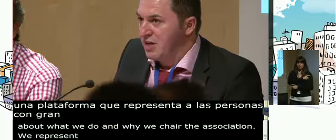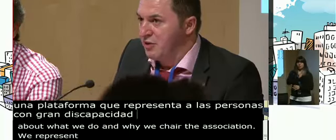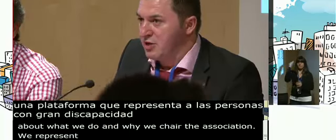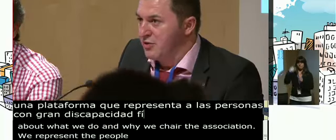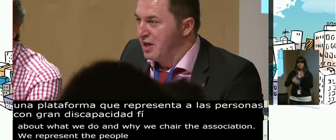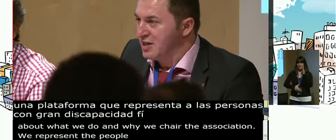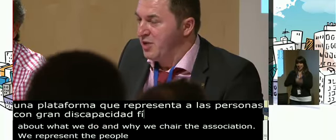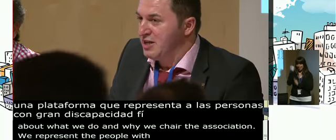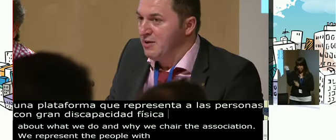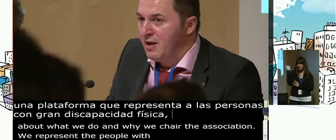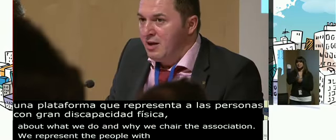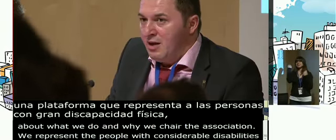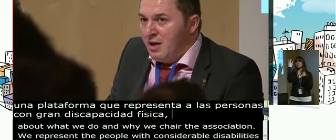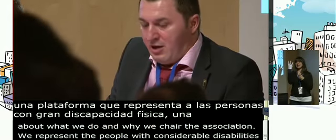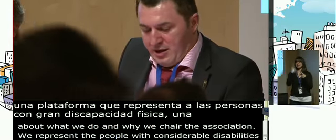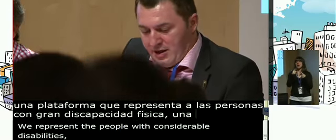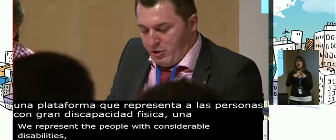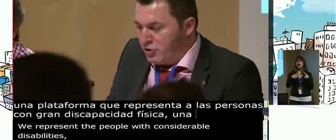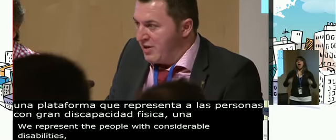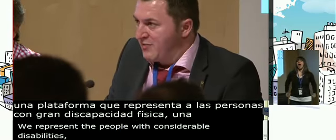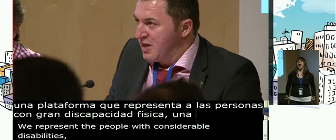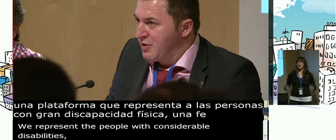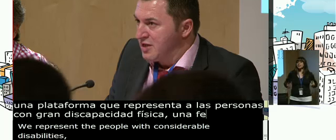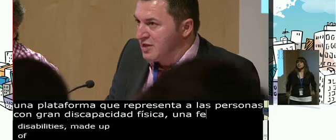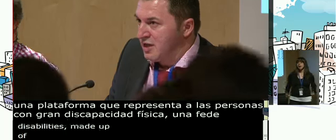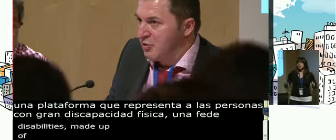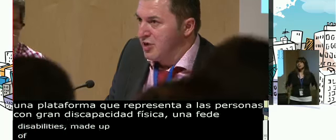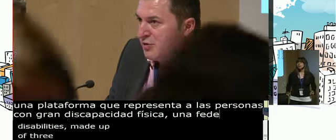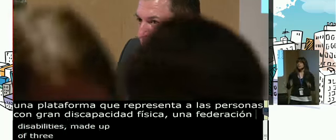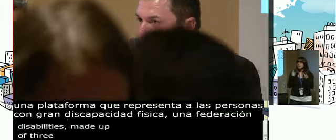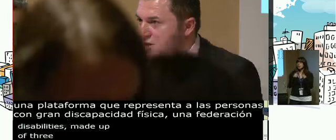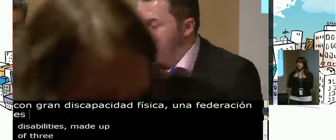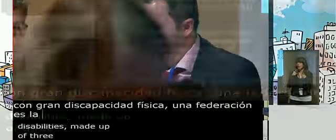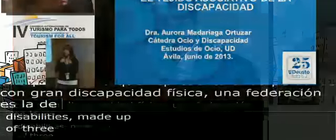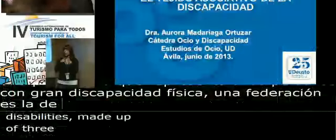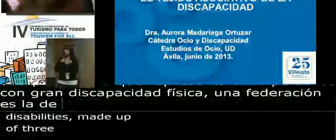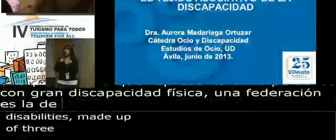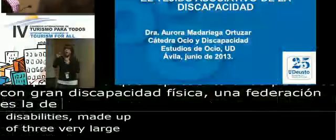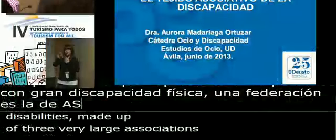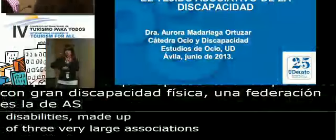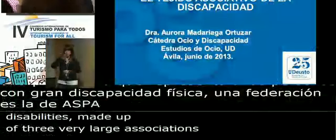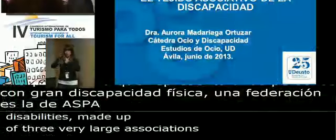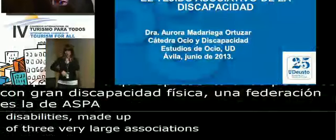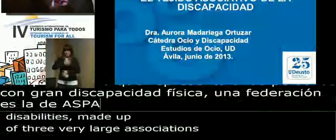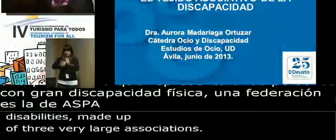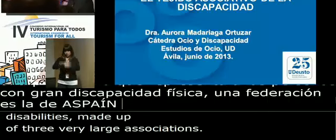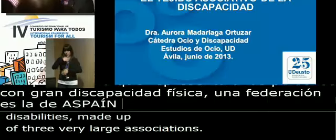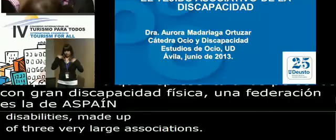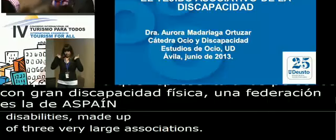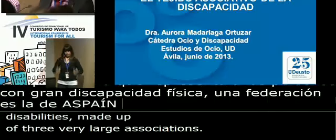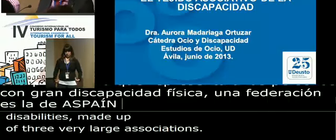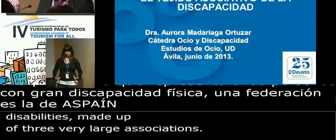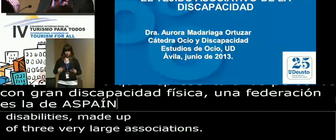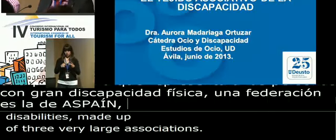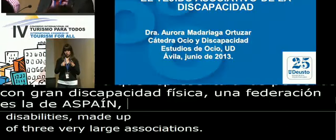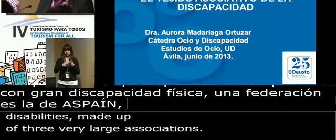es la Federación Nacional de Aspain, otra de las federaciones es la Coordinadora de Minusválidos Físicos, Coamificoa,